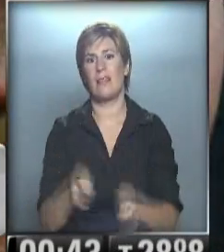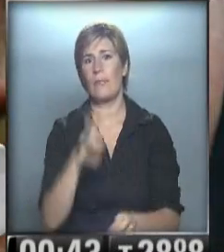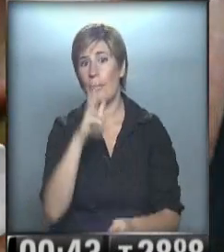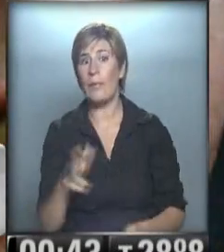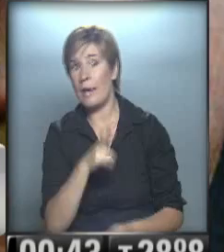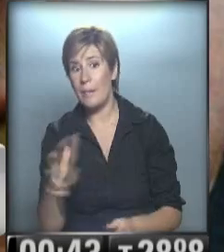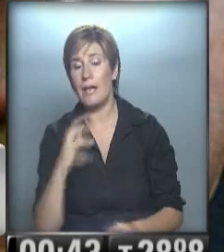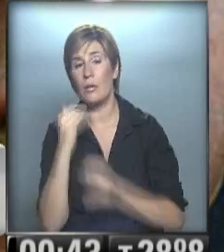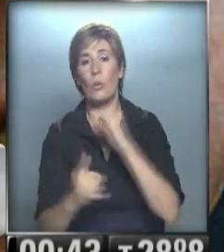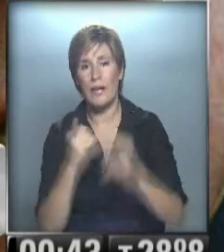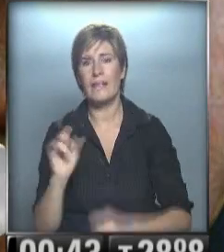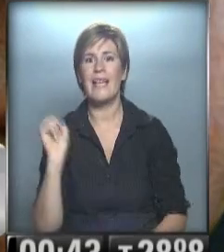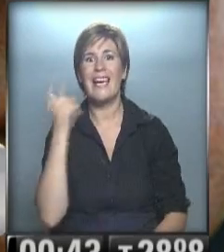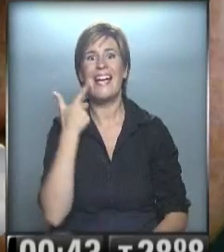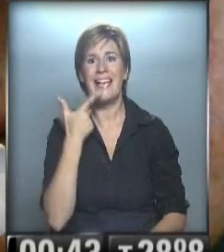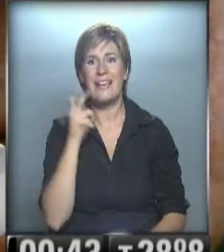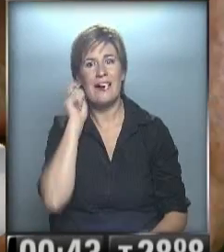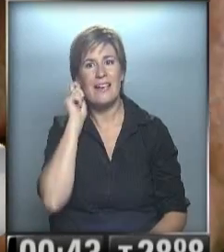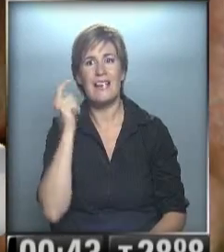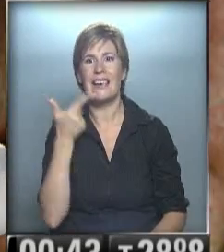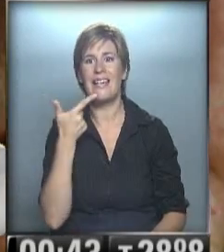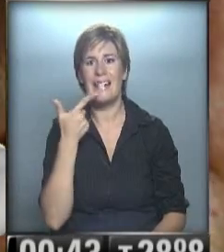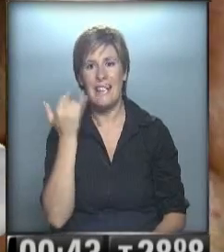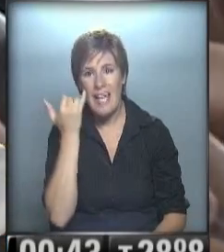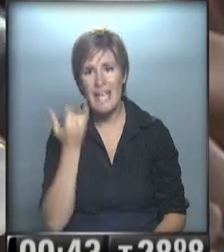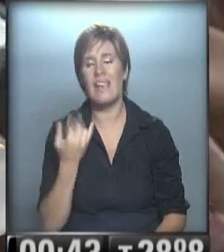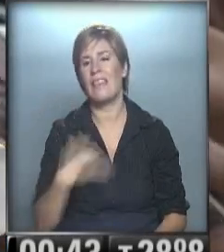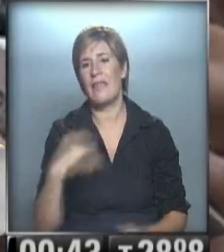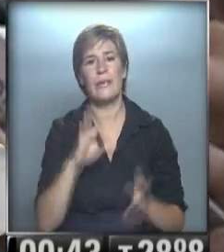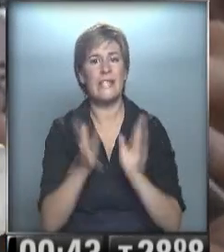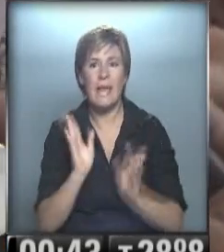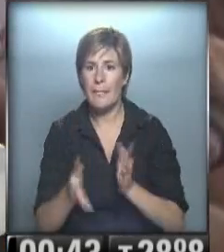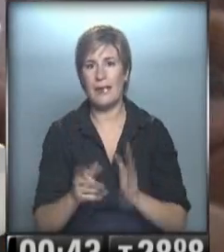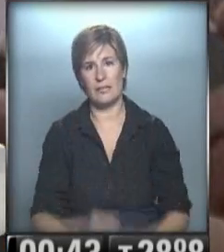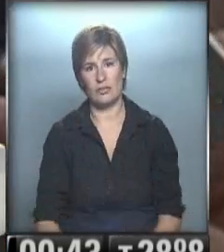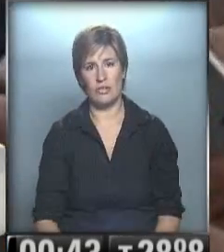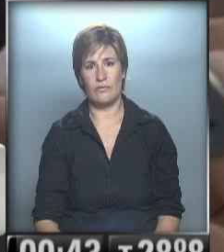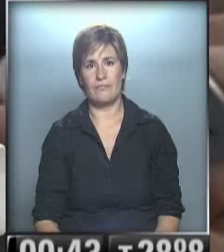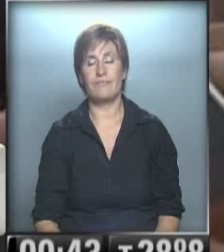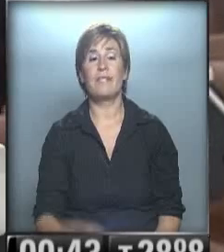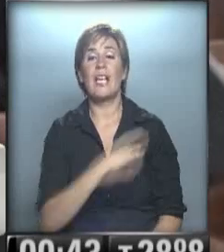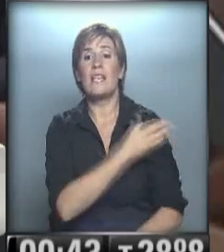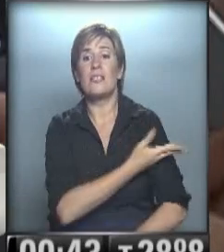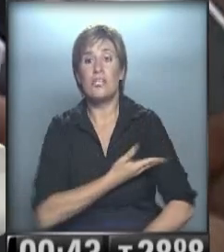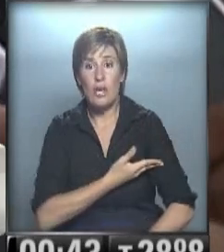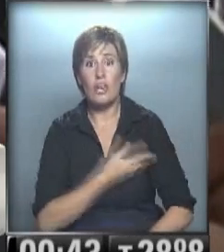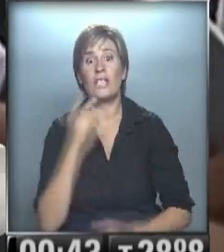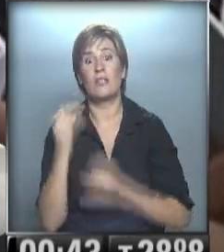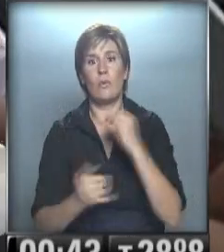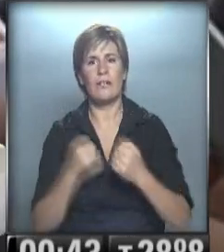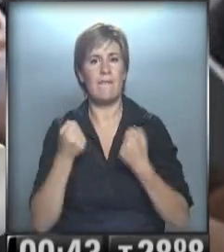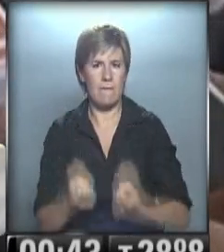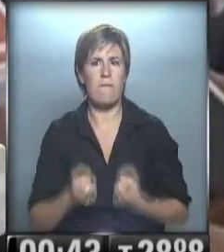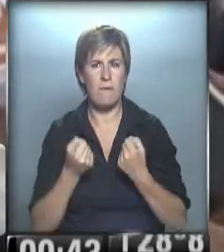homosexualidad es una deficiencia que puede recibir tratamiento. Daniel Scioli destacó el esfuerzo para normalizar